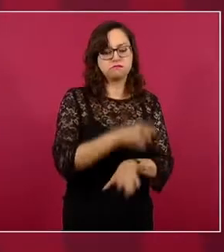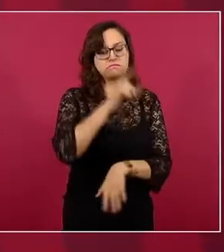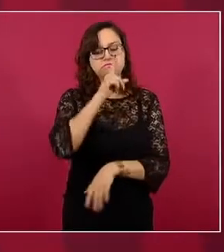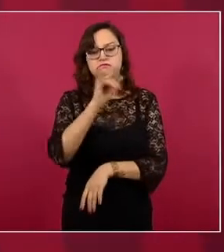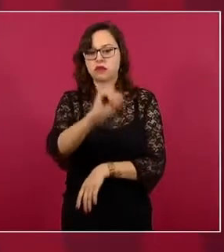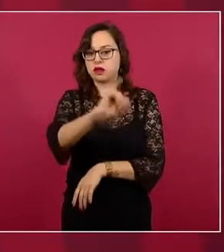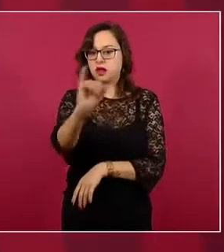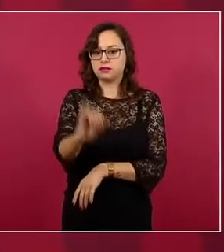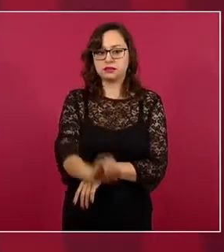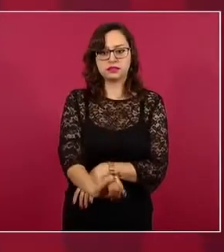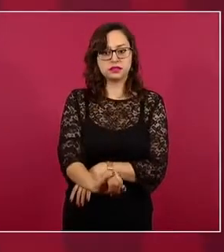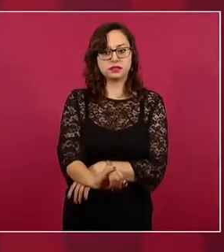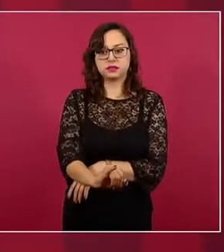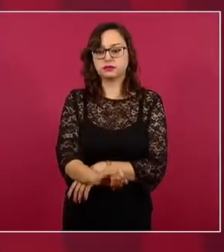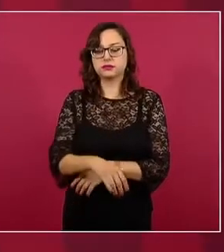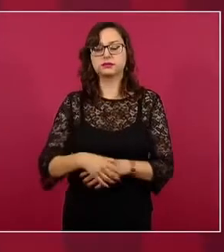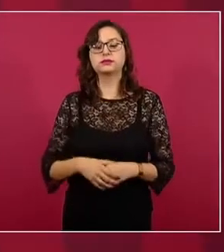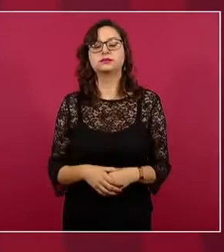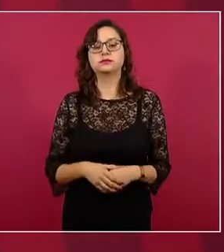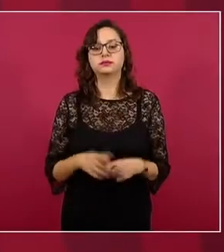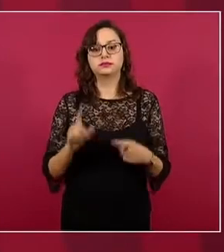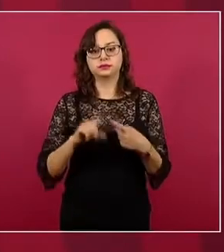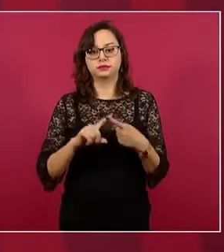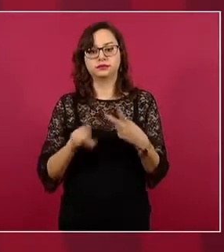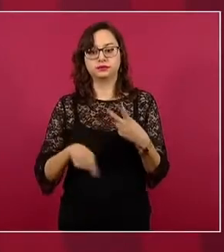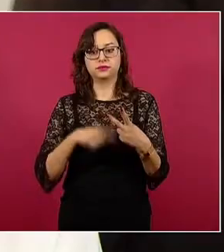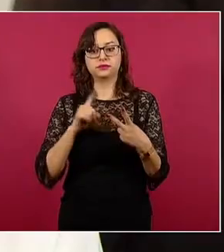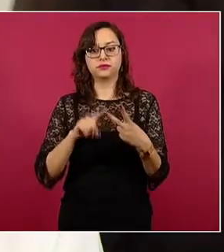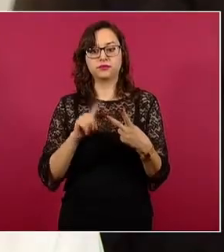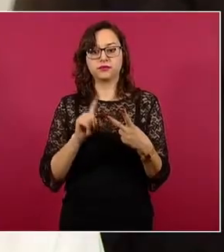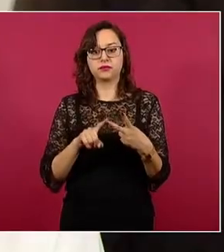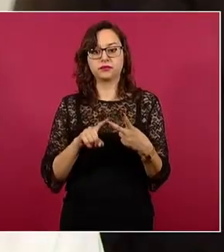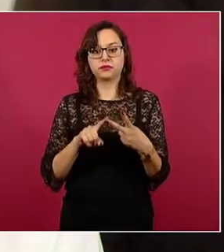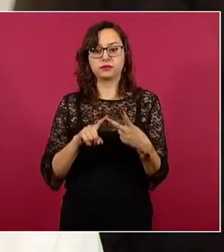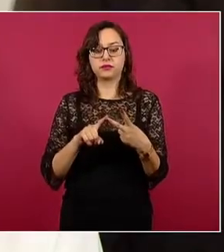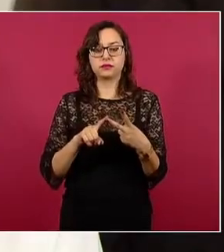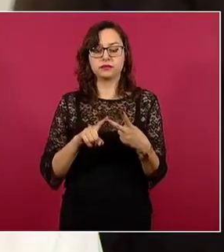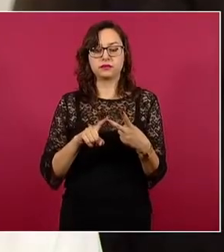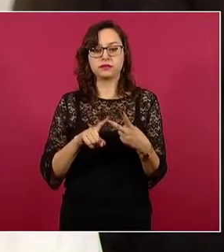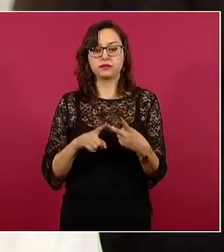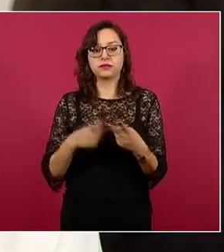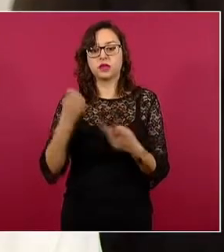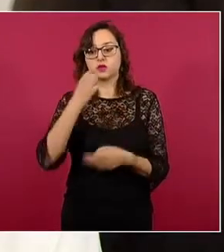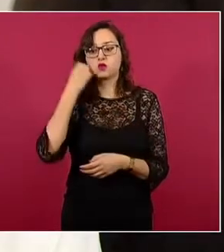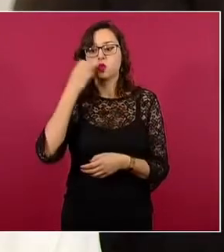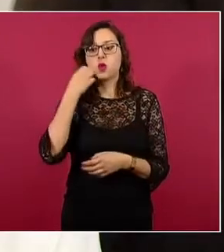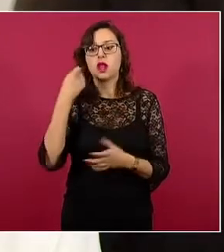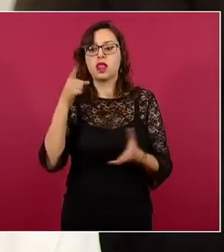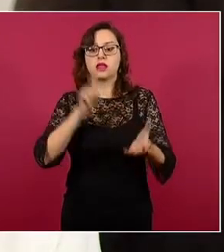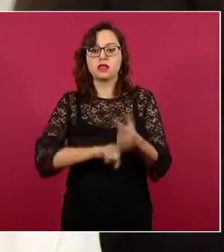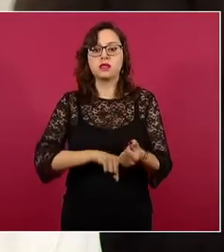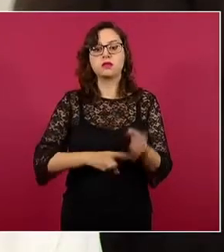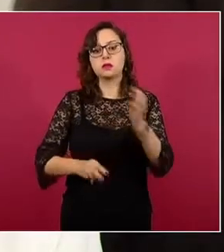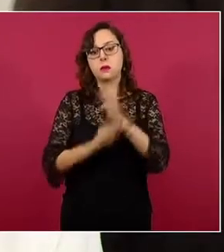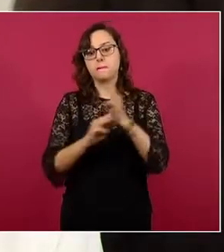un propósito. Lo segundo, mejorar los contenidos